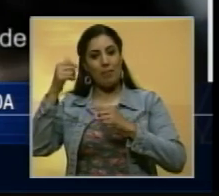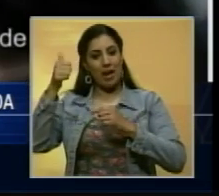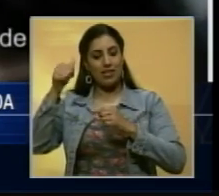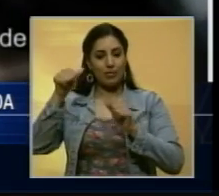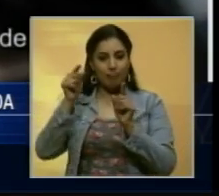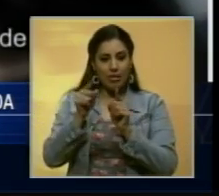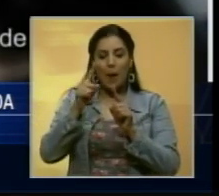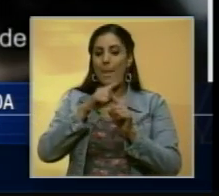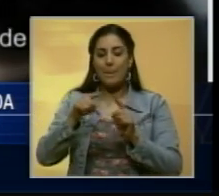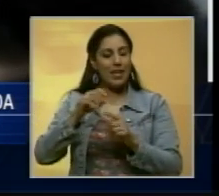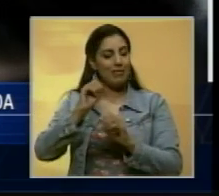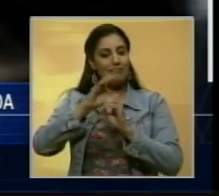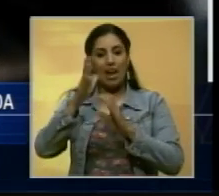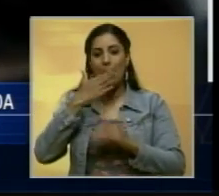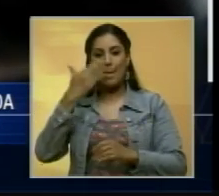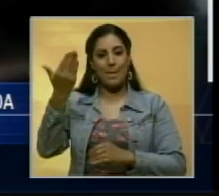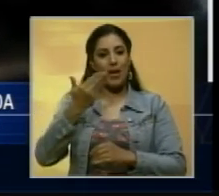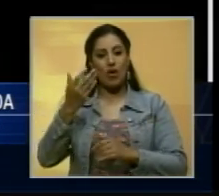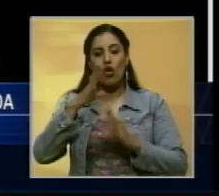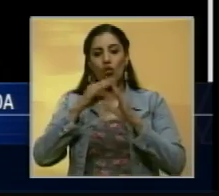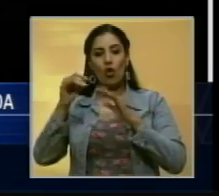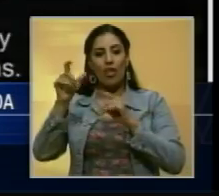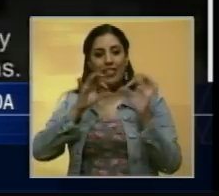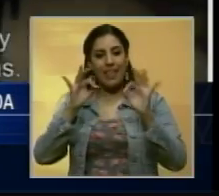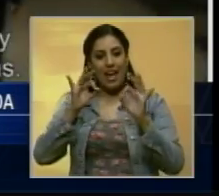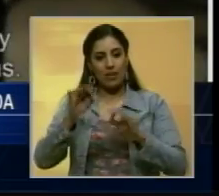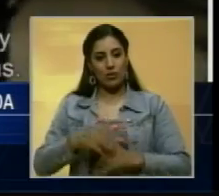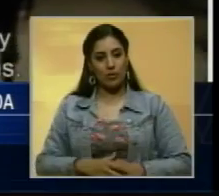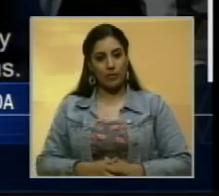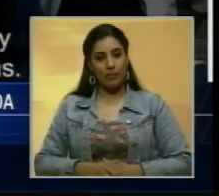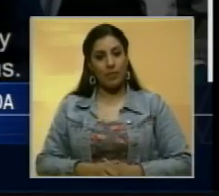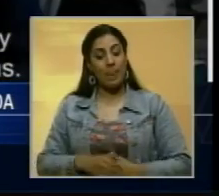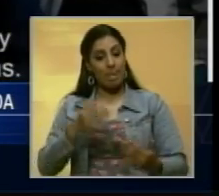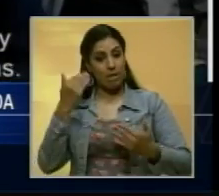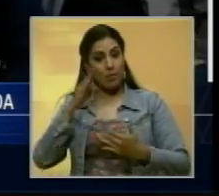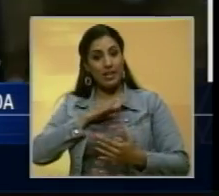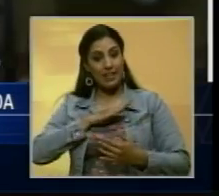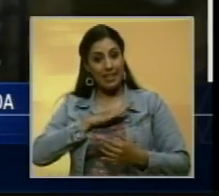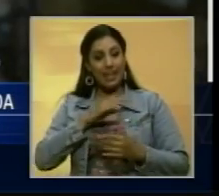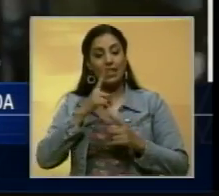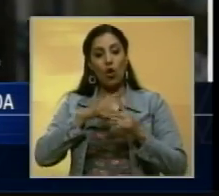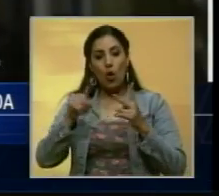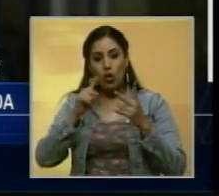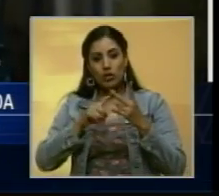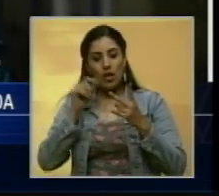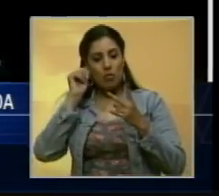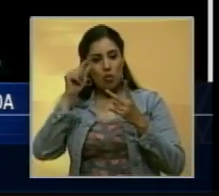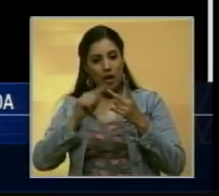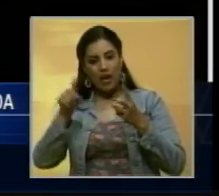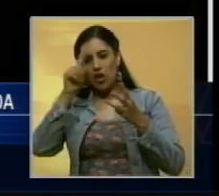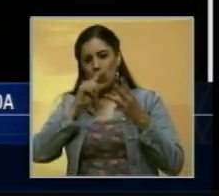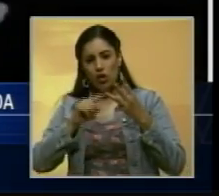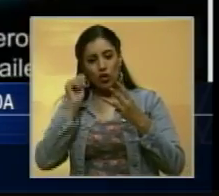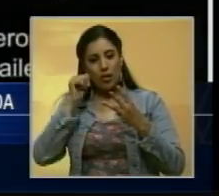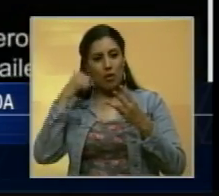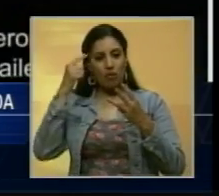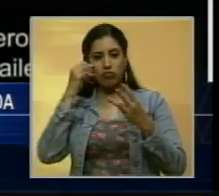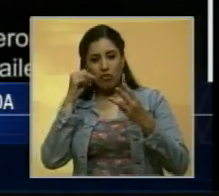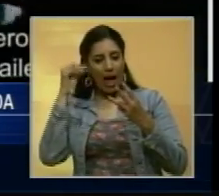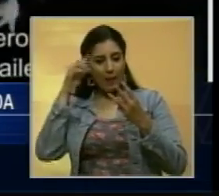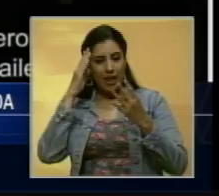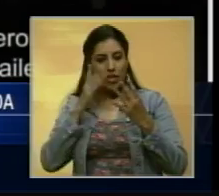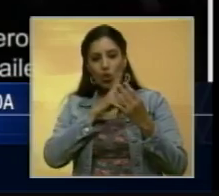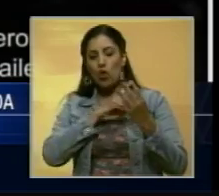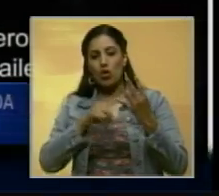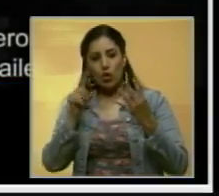vuelve a superar con claridad al resto de las actrices de Hollywood. Lauren es seguida por Melissa McCarthy, Scarlett Johansson, Jennifer